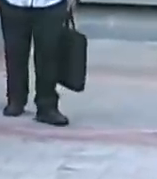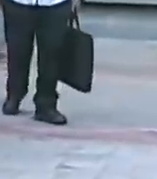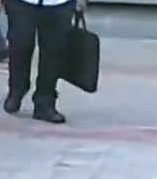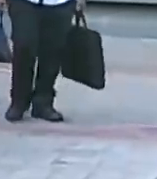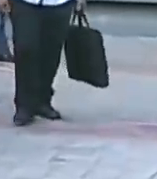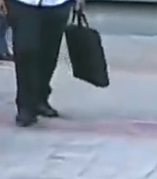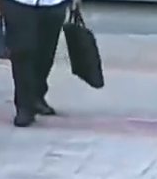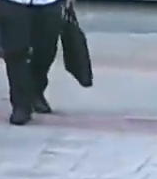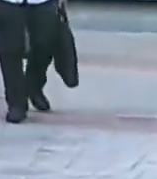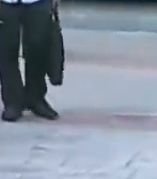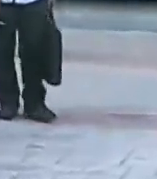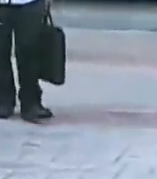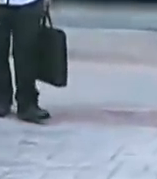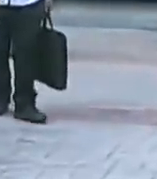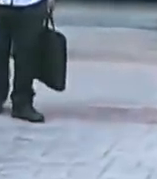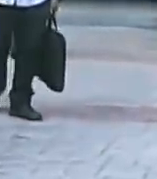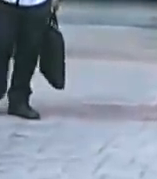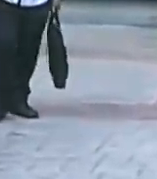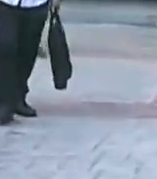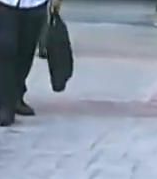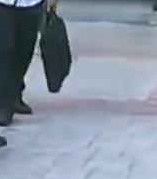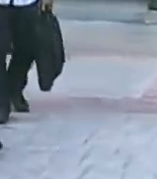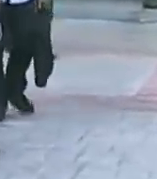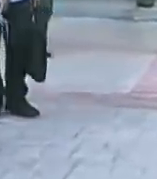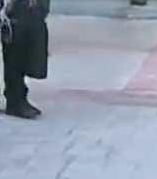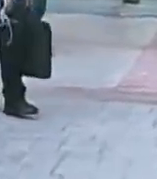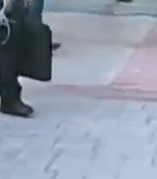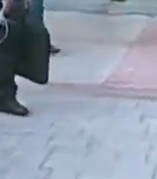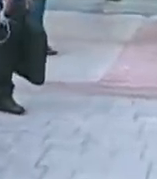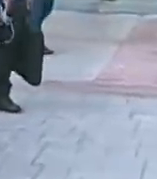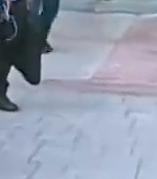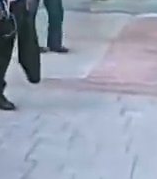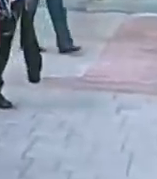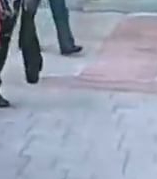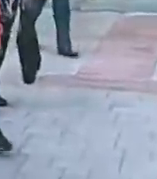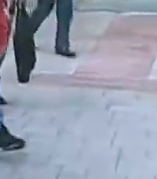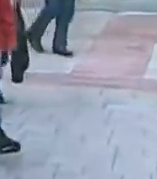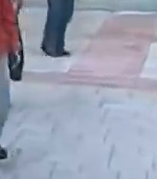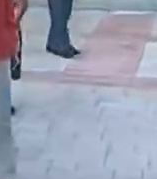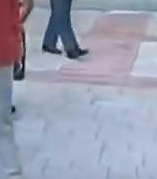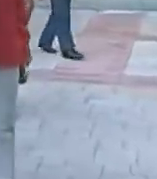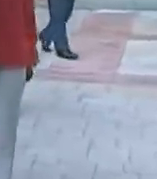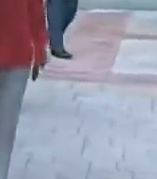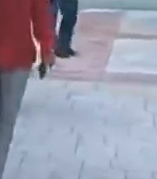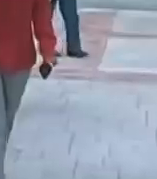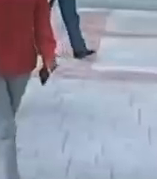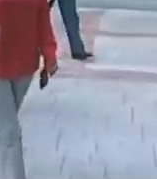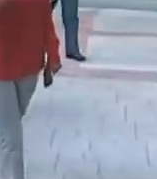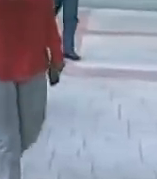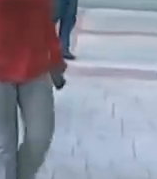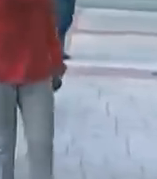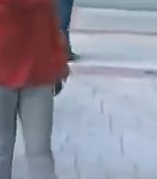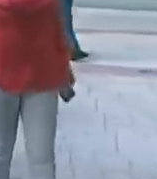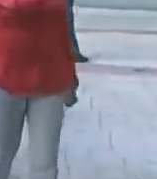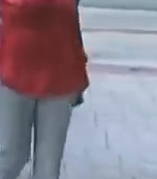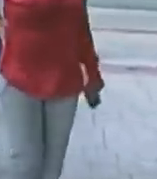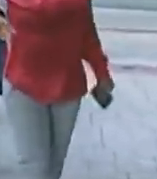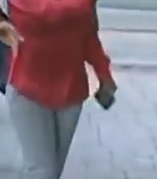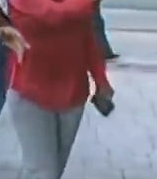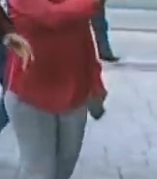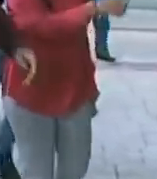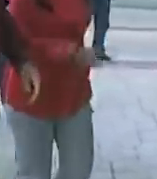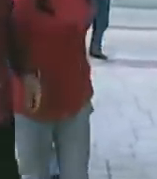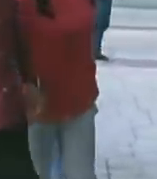República Bolivariana de Venezuela, Nicolás Maduro, en compañía también de la primera combatiente Cilia Flores